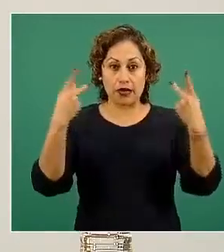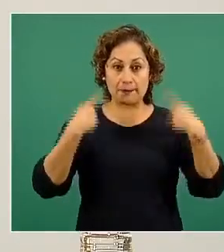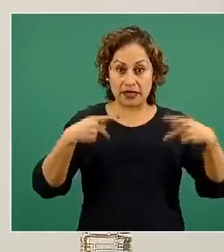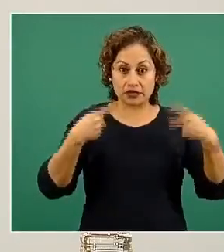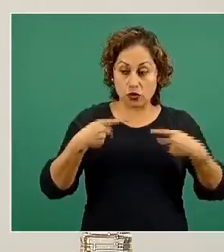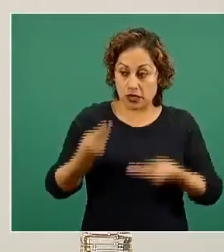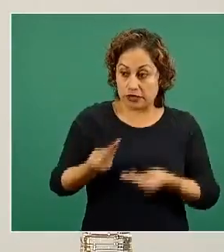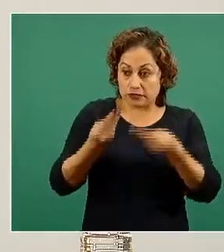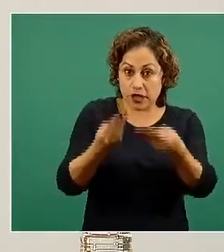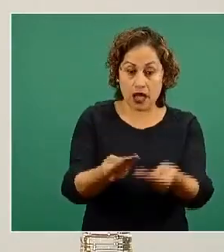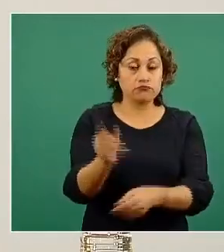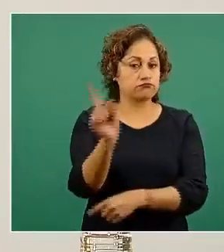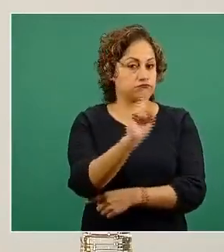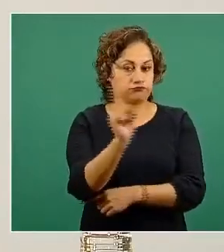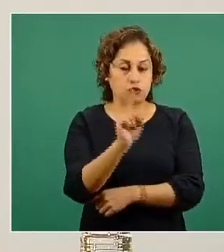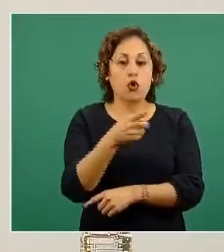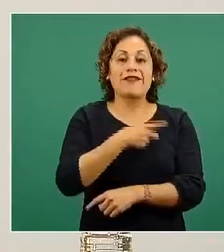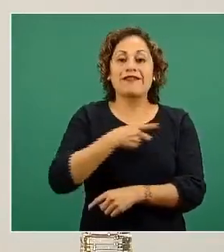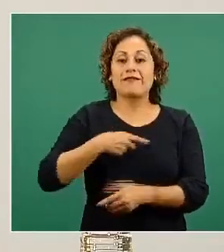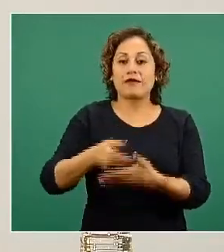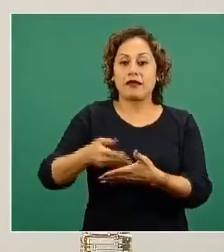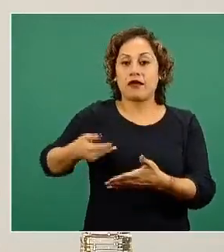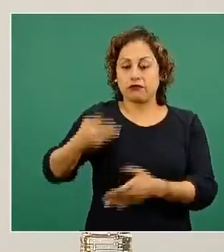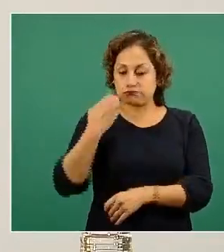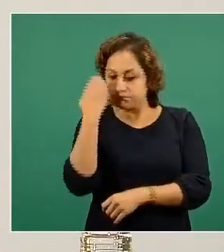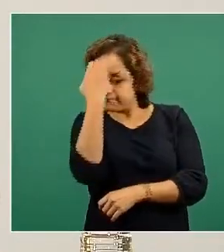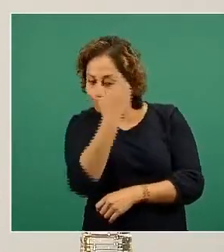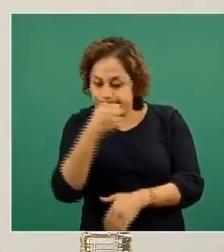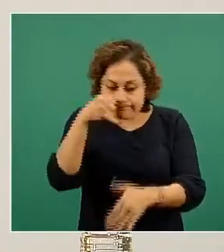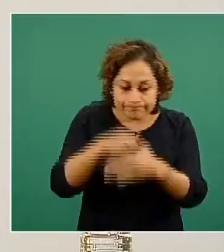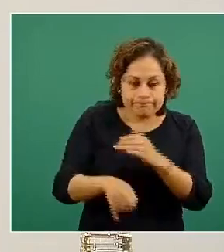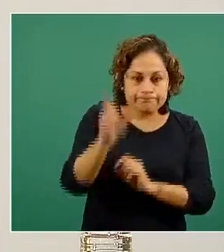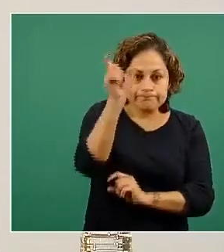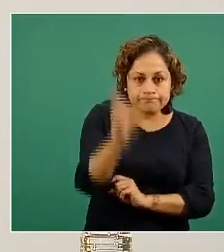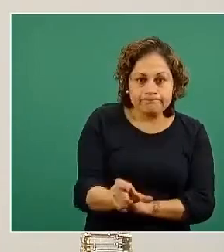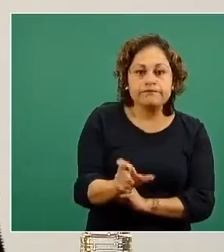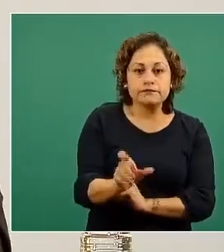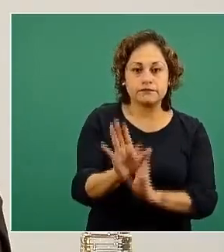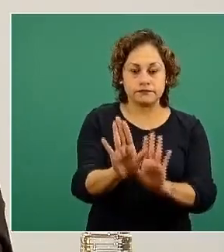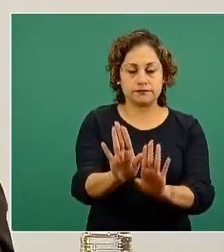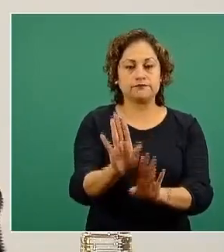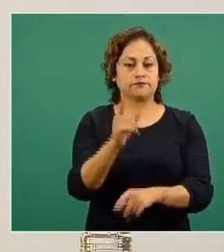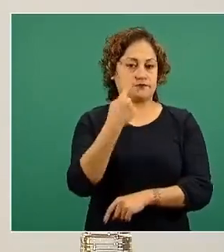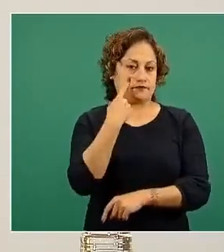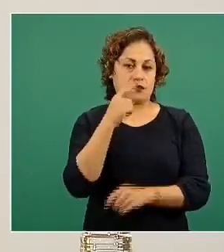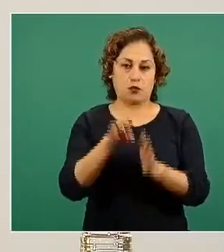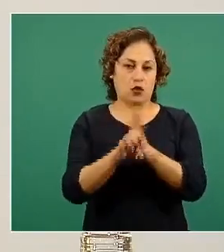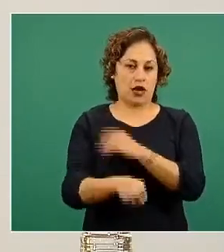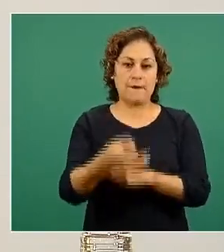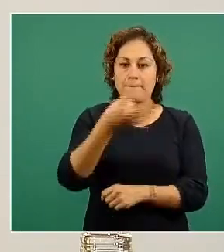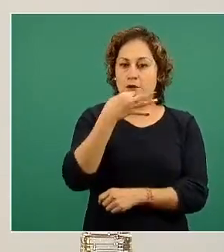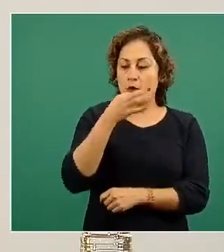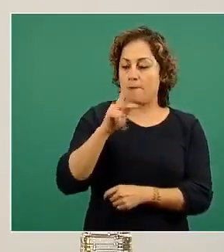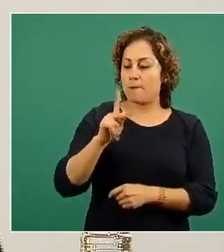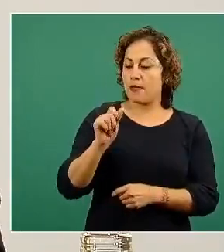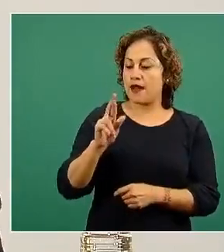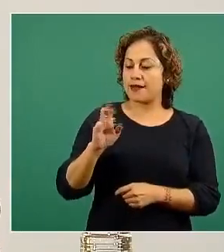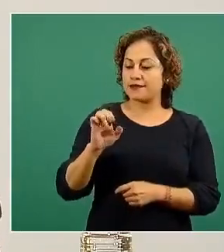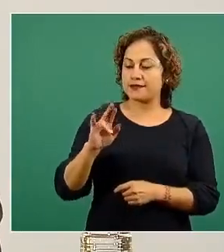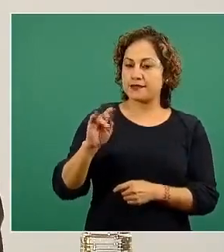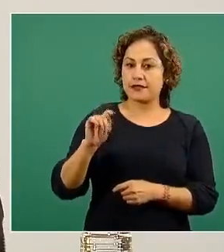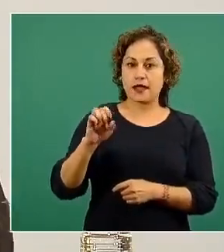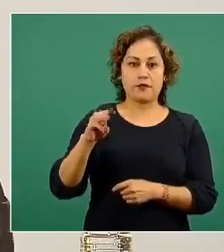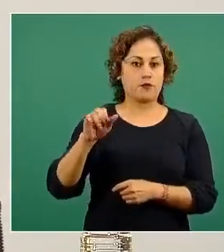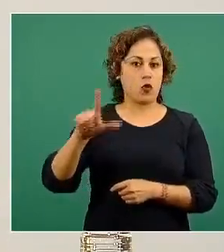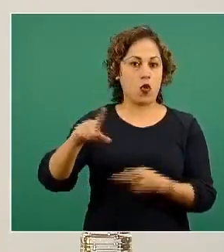Se hace una valoración médica, y a partir de eso, sobre todo, por ejemplo, en el tema del paracetamol, la oxigenación en